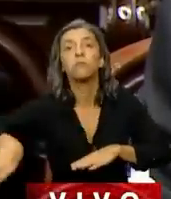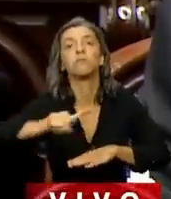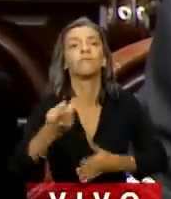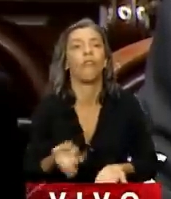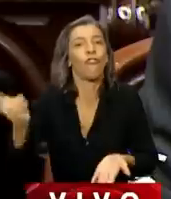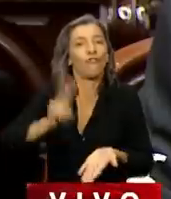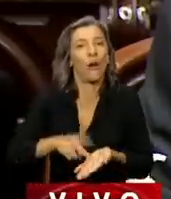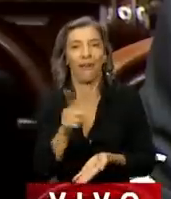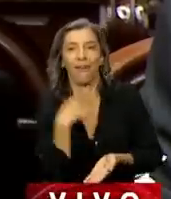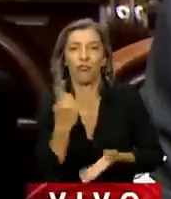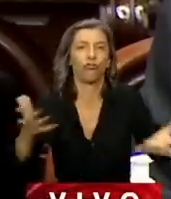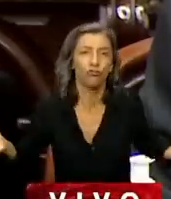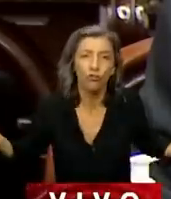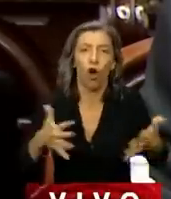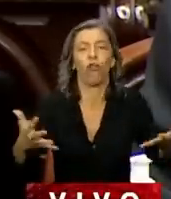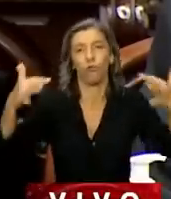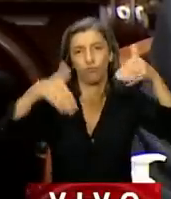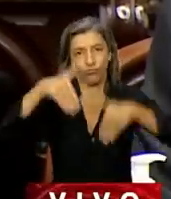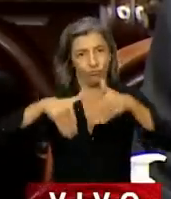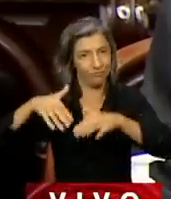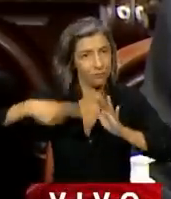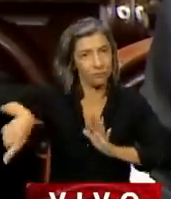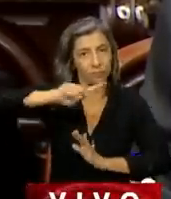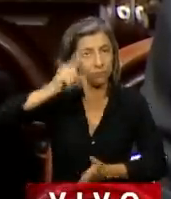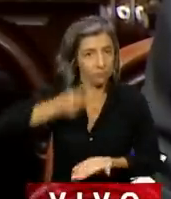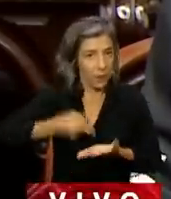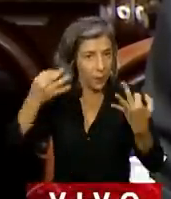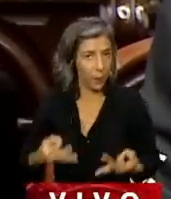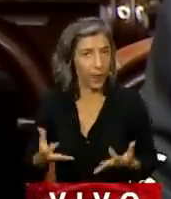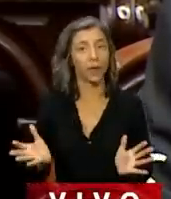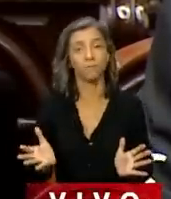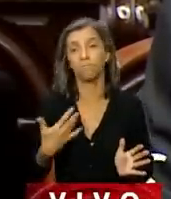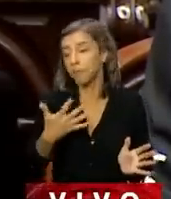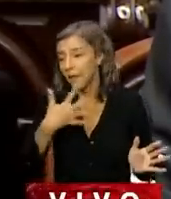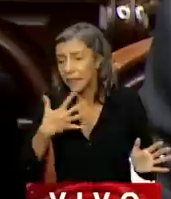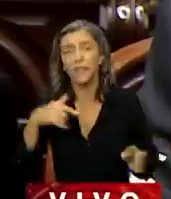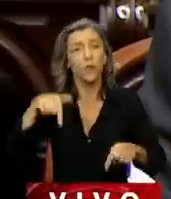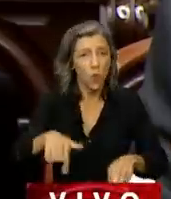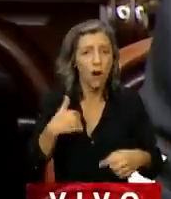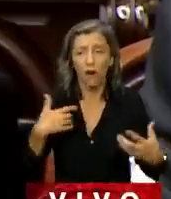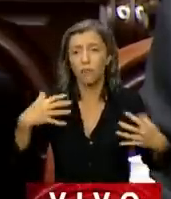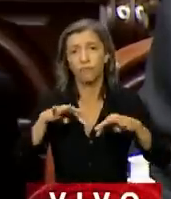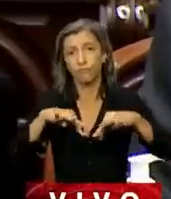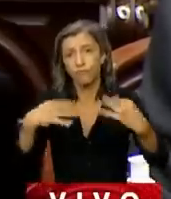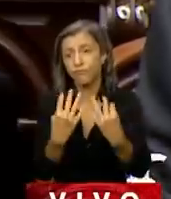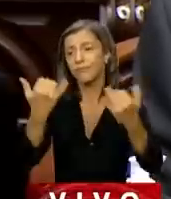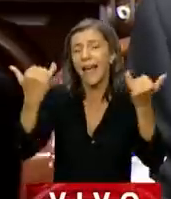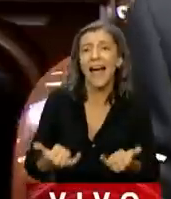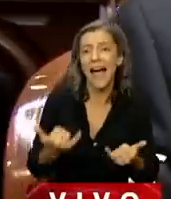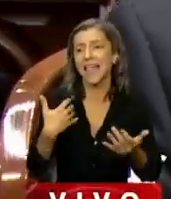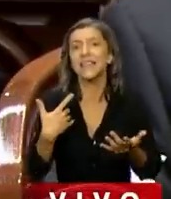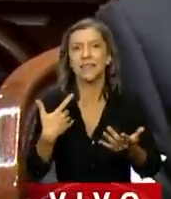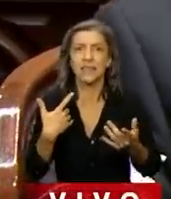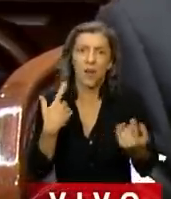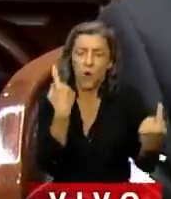al que hemos vivido hasta ahora. Es una Cámara con bastante paridad, que implica